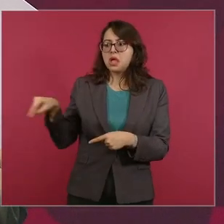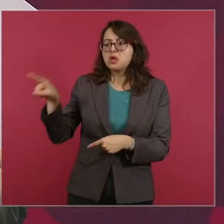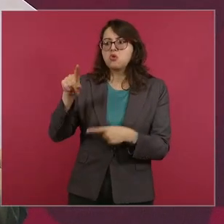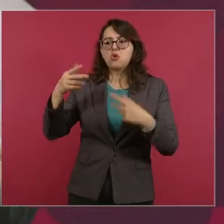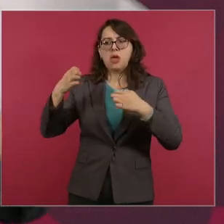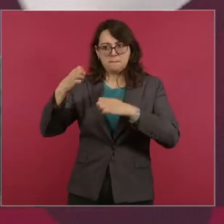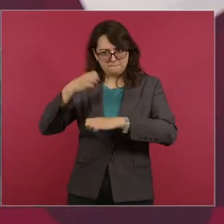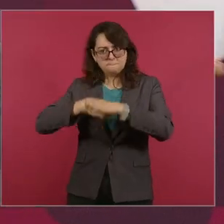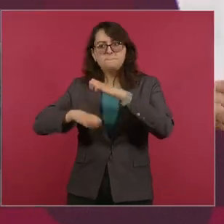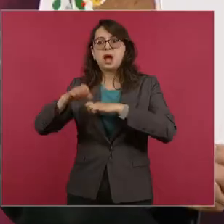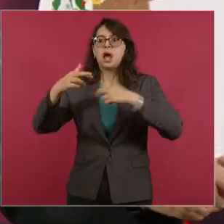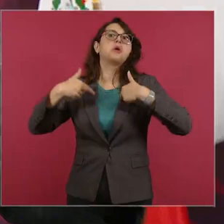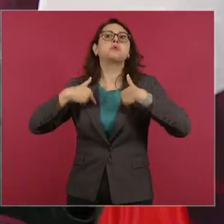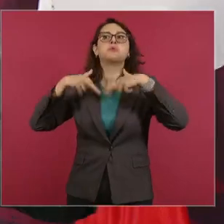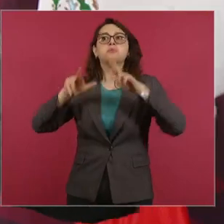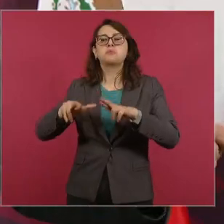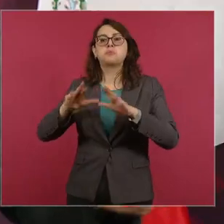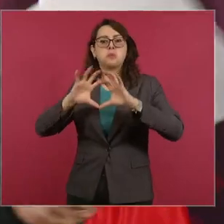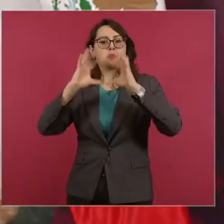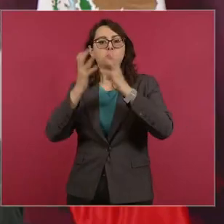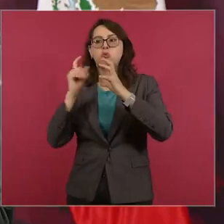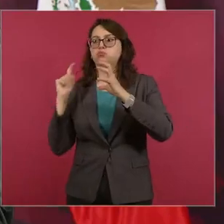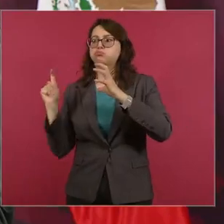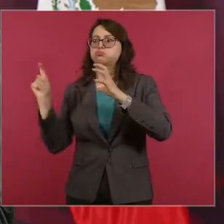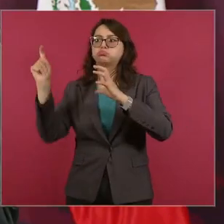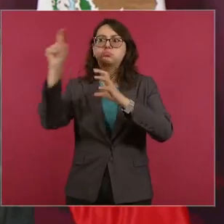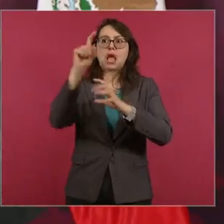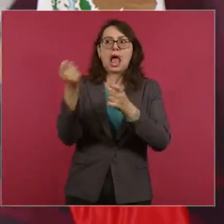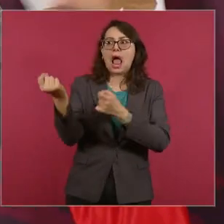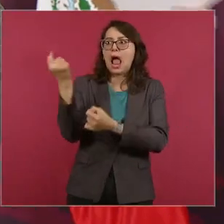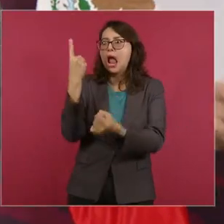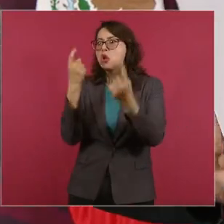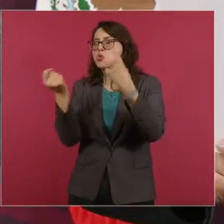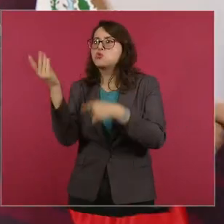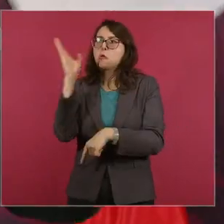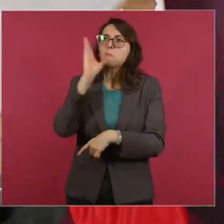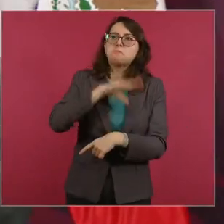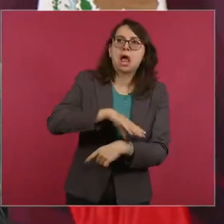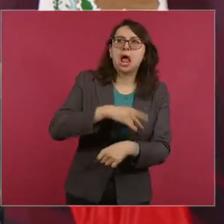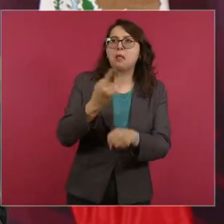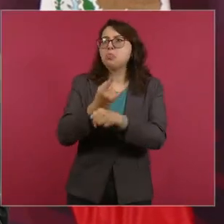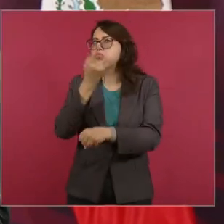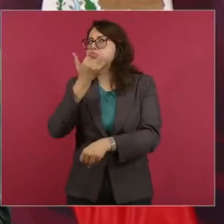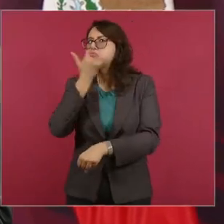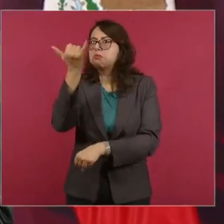ha traicionado a México o ha hablado mal de México